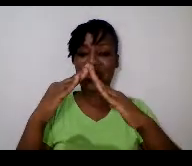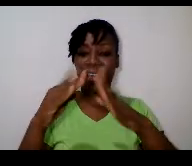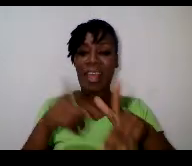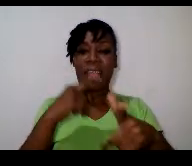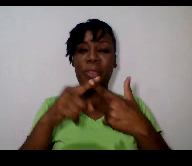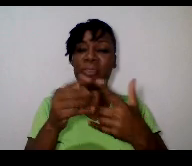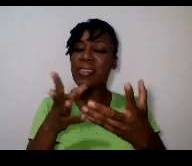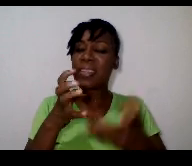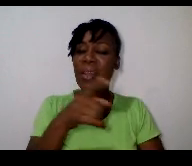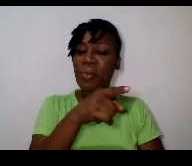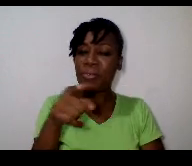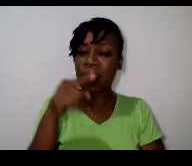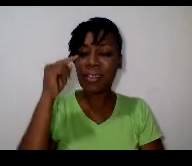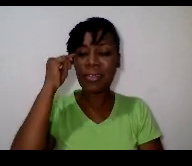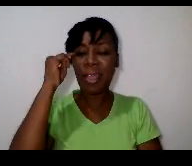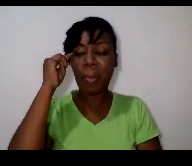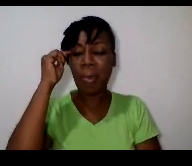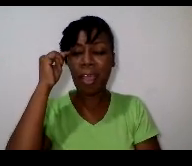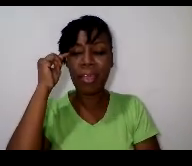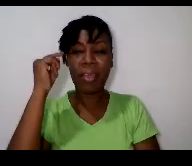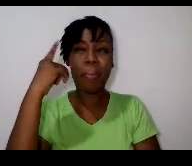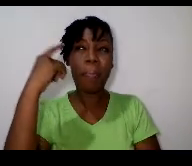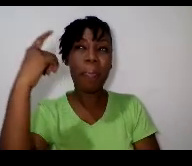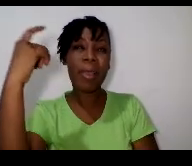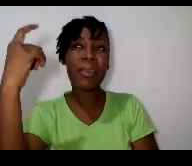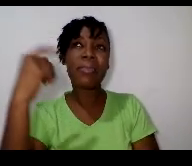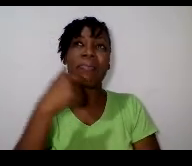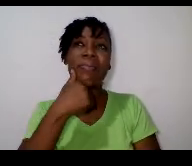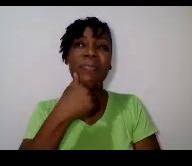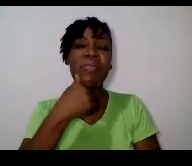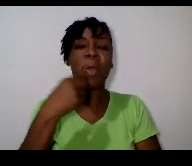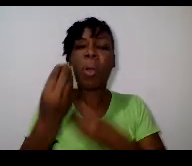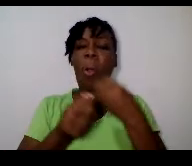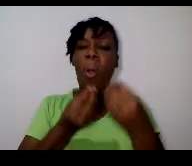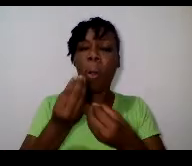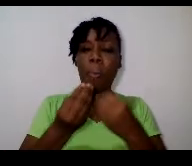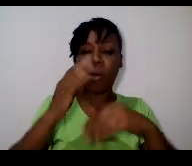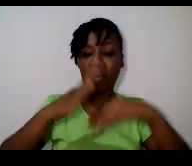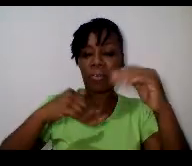imaginen que estamos hablando de cómo se construye una casa.